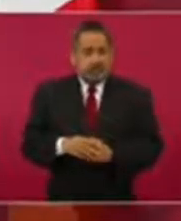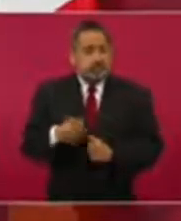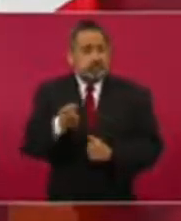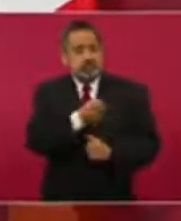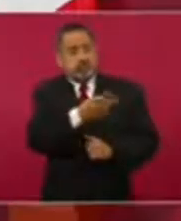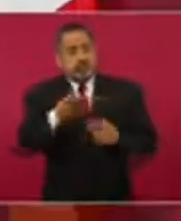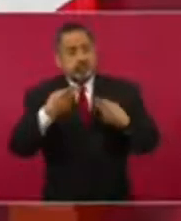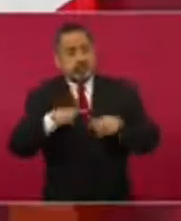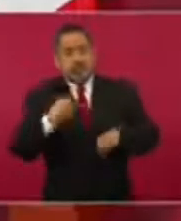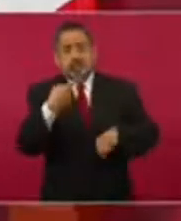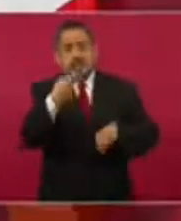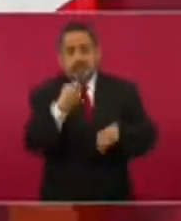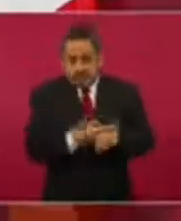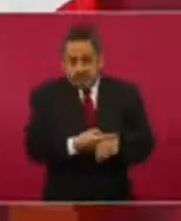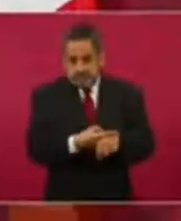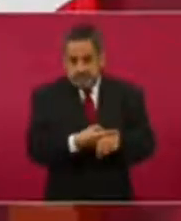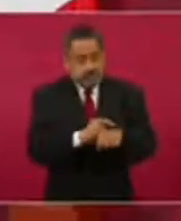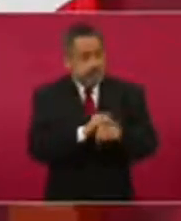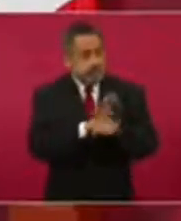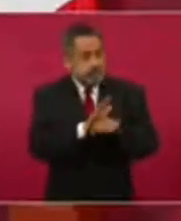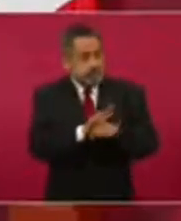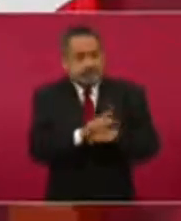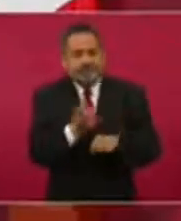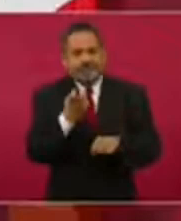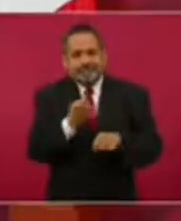contagiados que se les